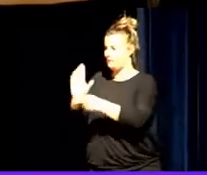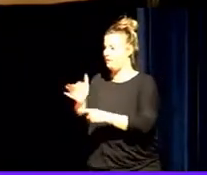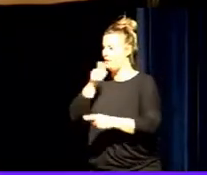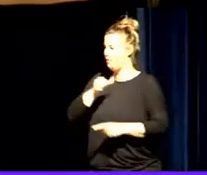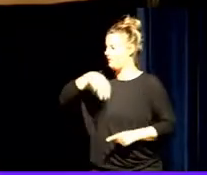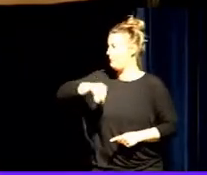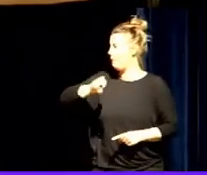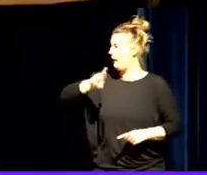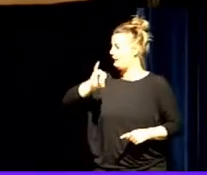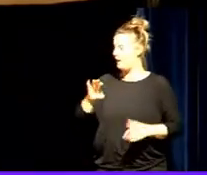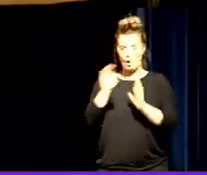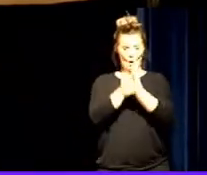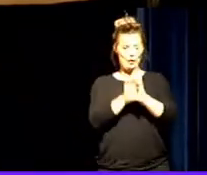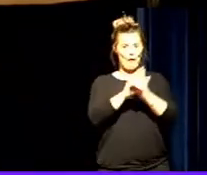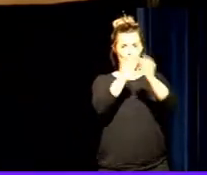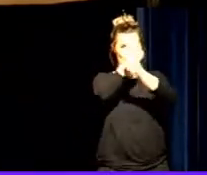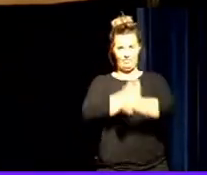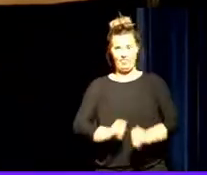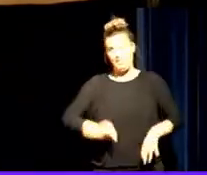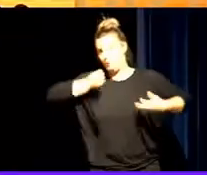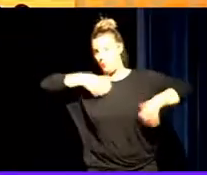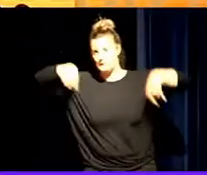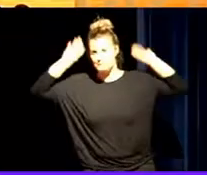código felicidad, o sea...